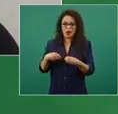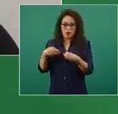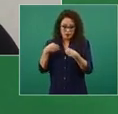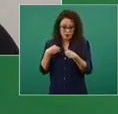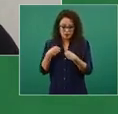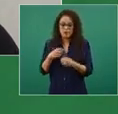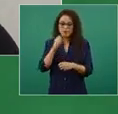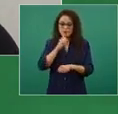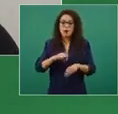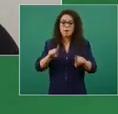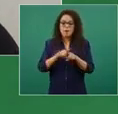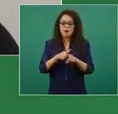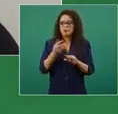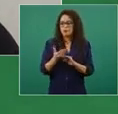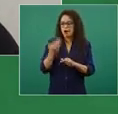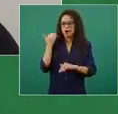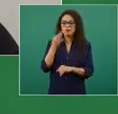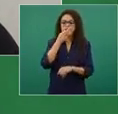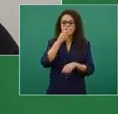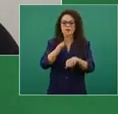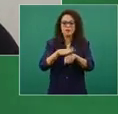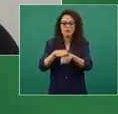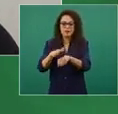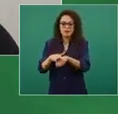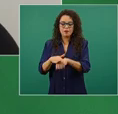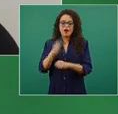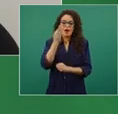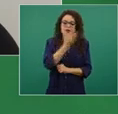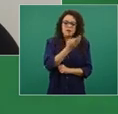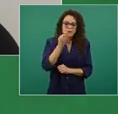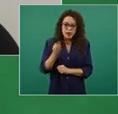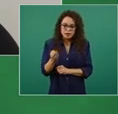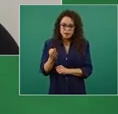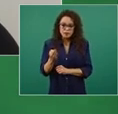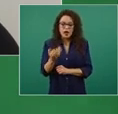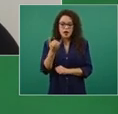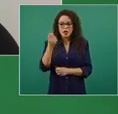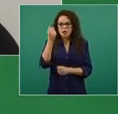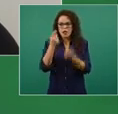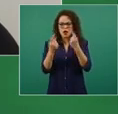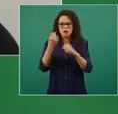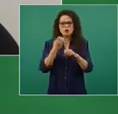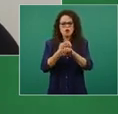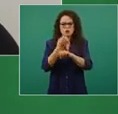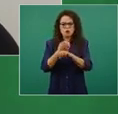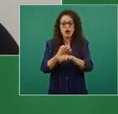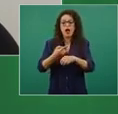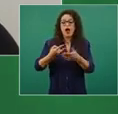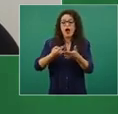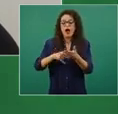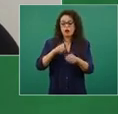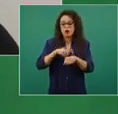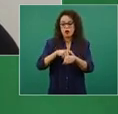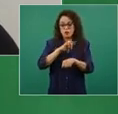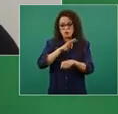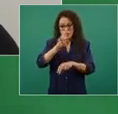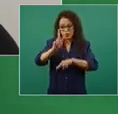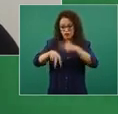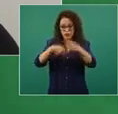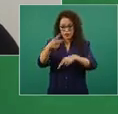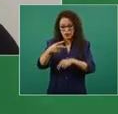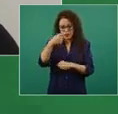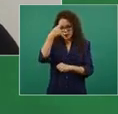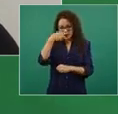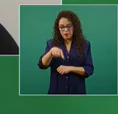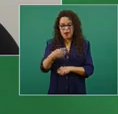fue comunicada la fecha y en algunas entidades inclusive el horario en que podían acercarse